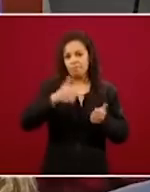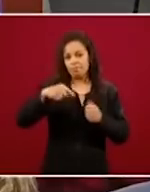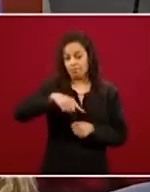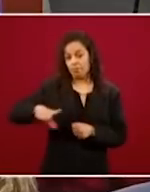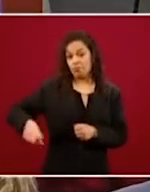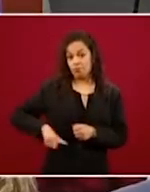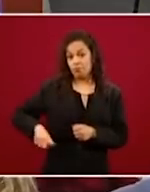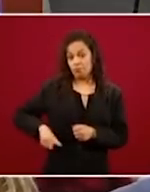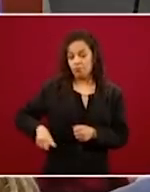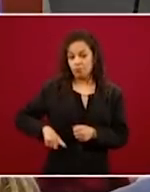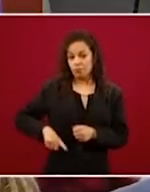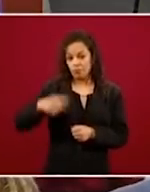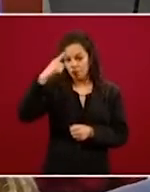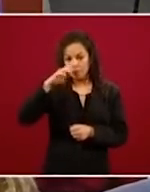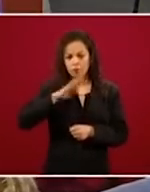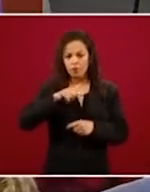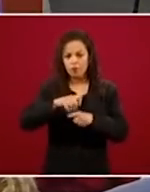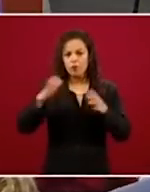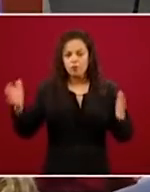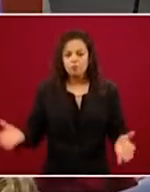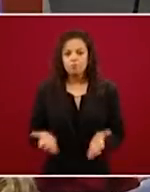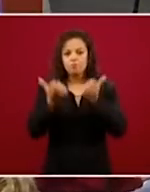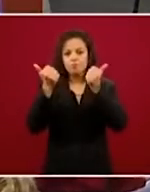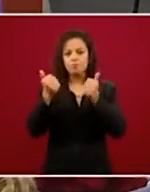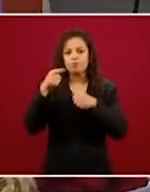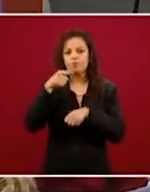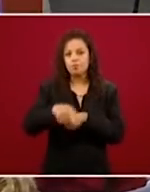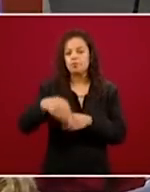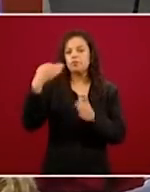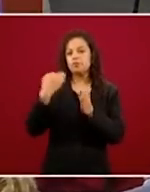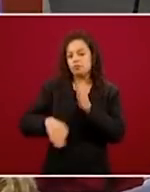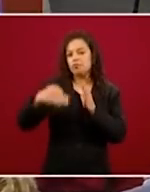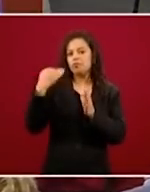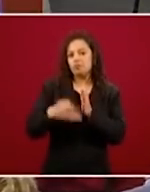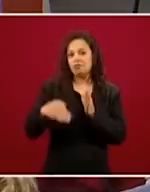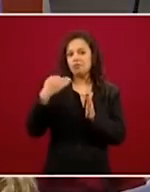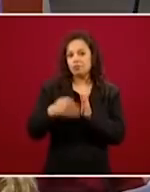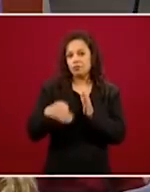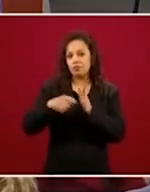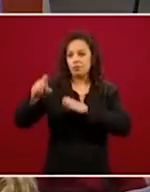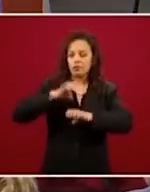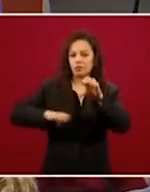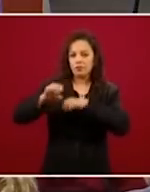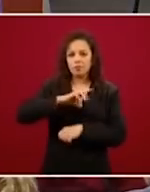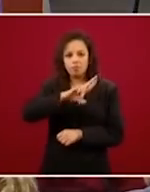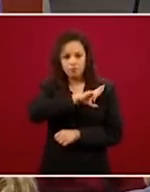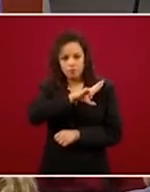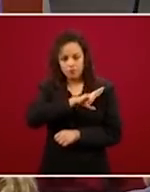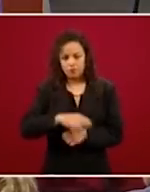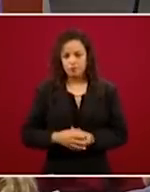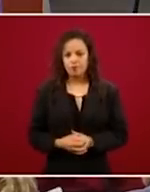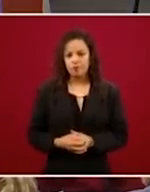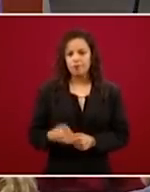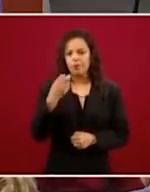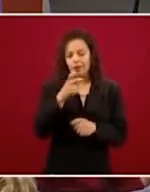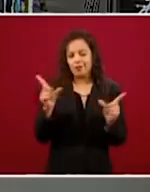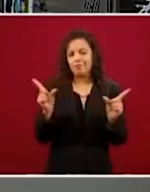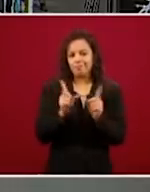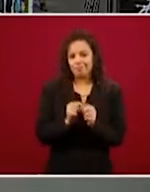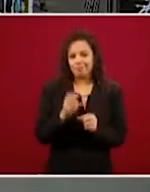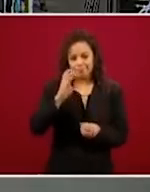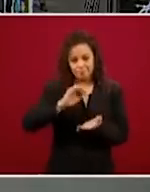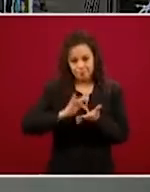para rescatar una situación por incumplimiento de empresas privadas esto es todo por hoy muchas